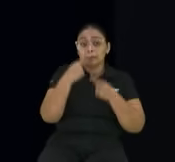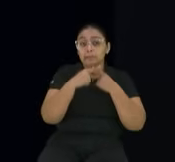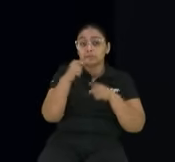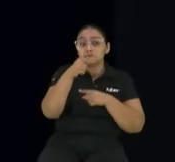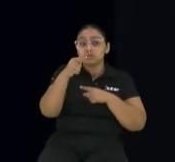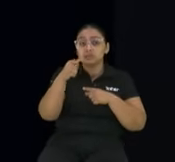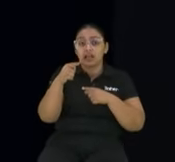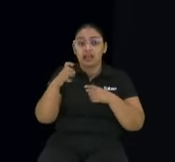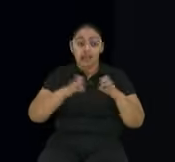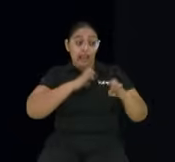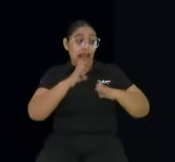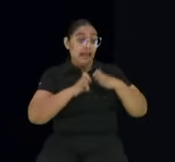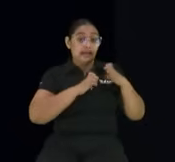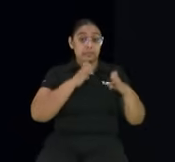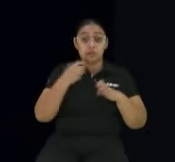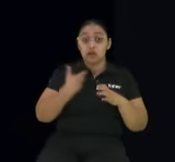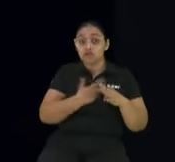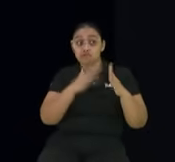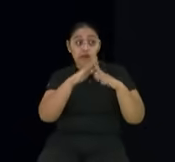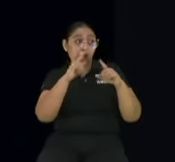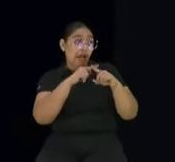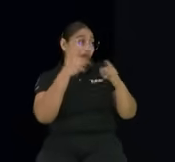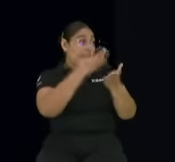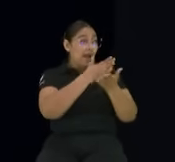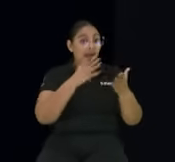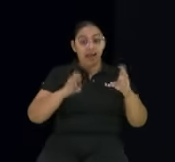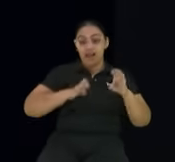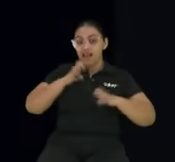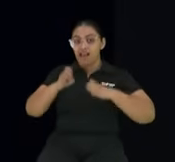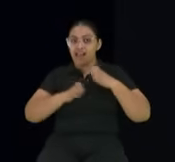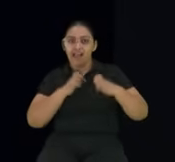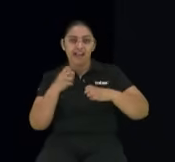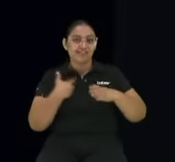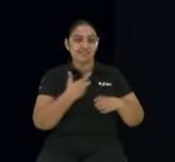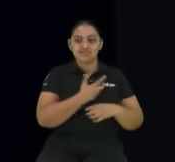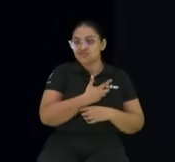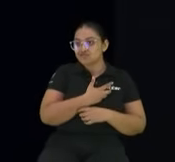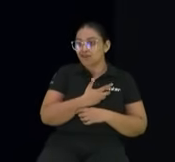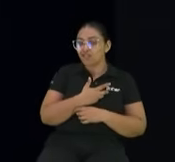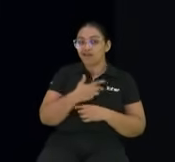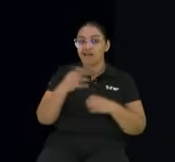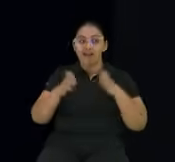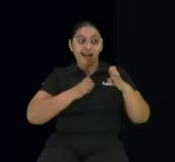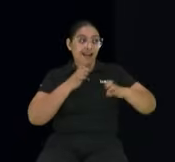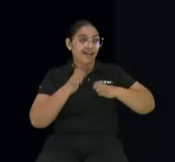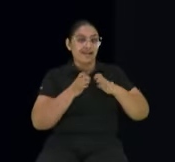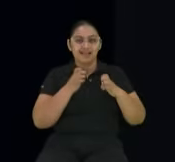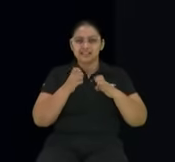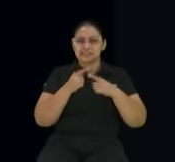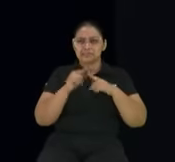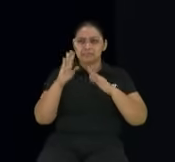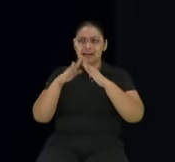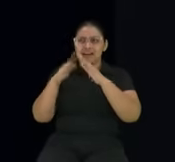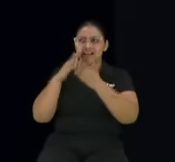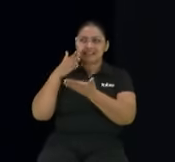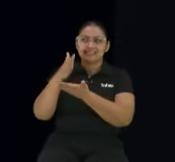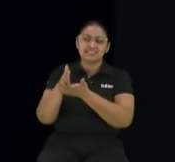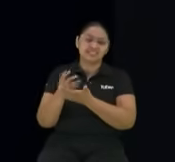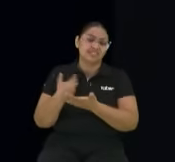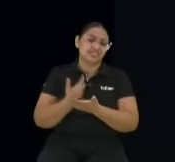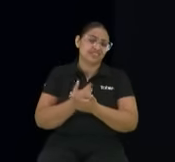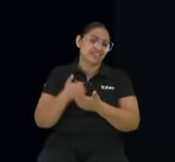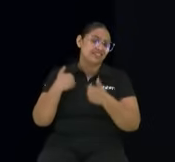está animado y va a los cultos tú lo puedes decláralo recíbelo decláralo en tu vida r r y cuando llega a la casa Tiene los